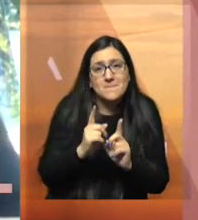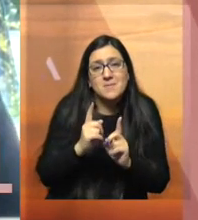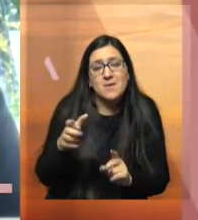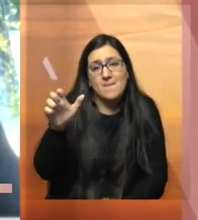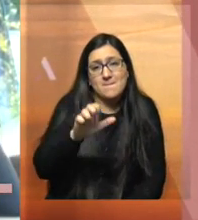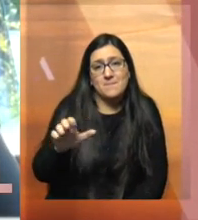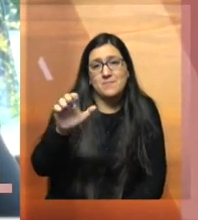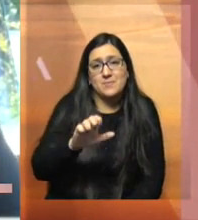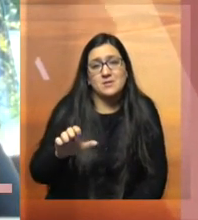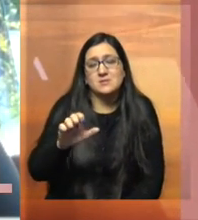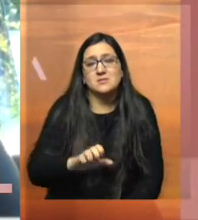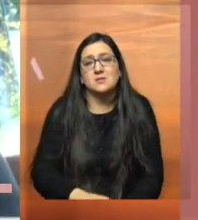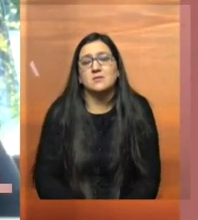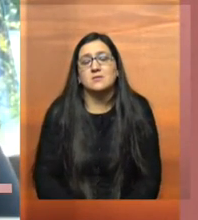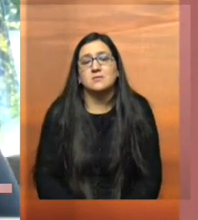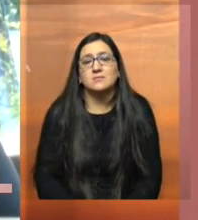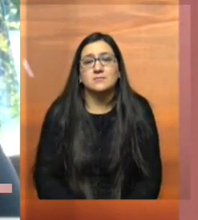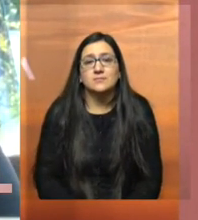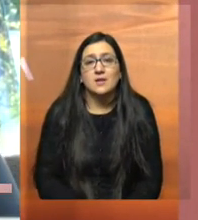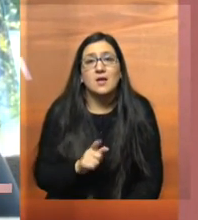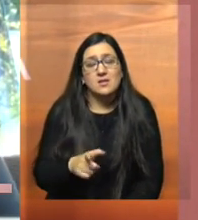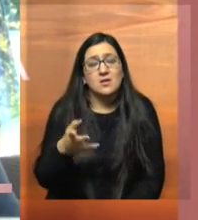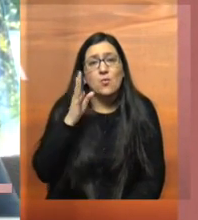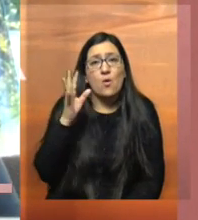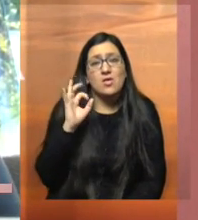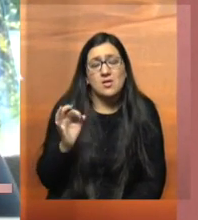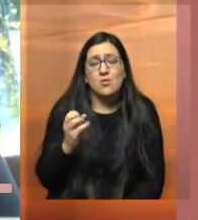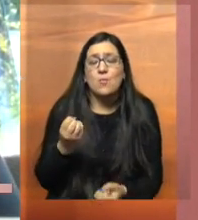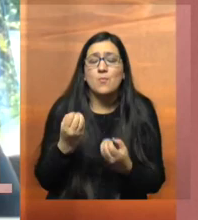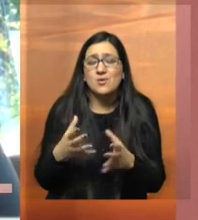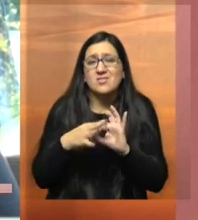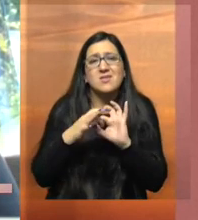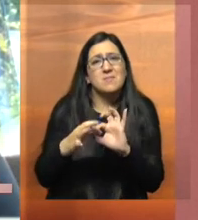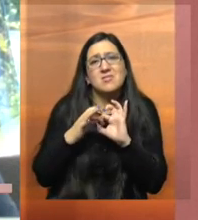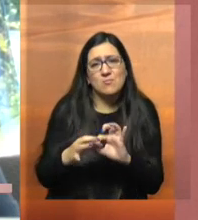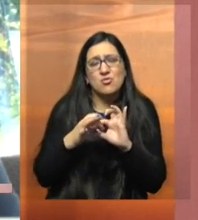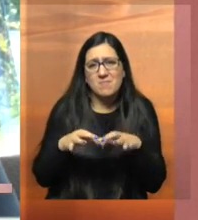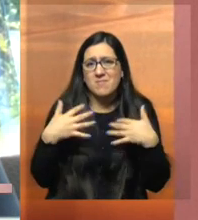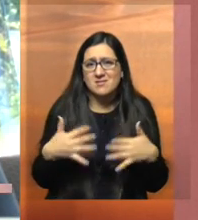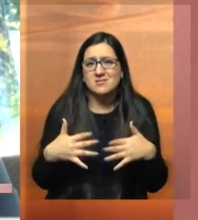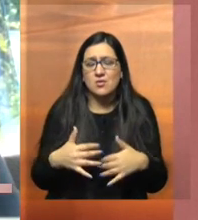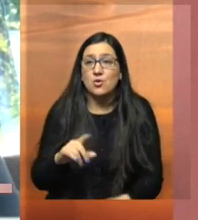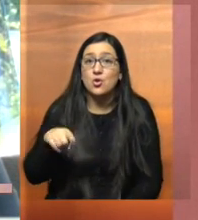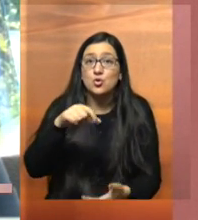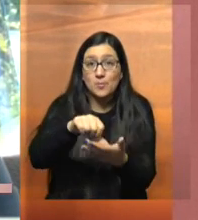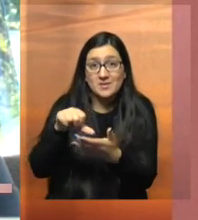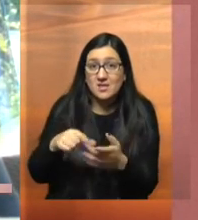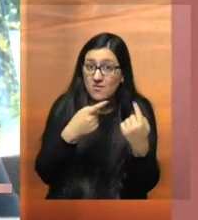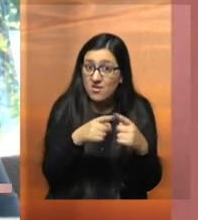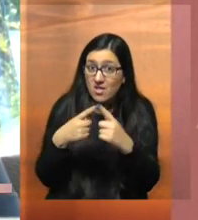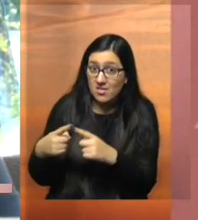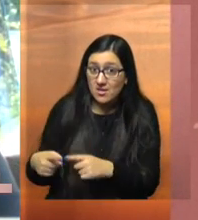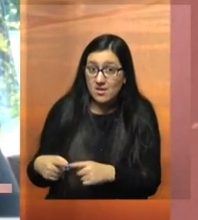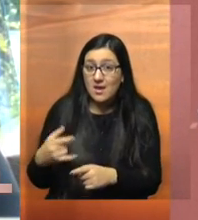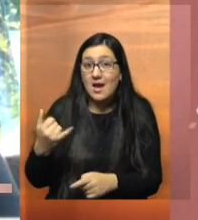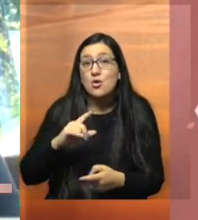cuales pues prendemos las alarmas, porque al estar tan concentrado dependemos demasiado de ello en nuestra vida diaria. ¿En otros países es distinto? ¿Se usan